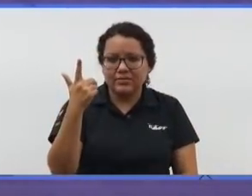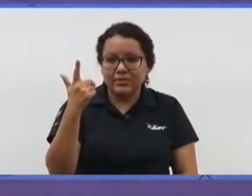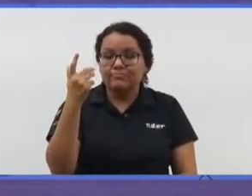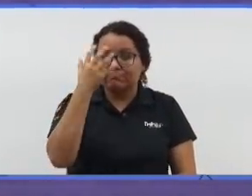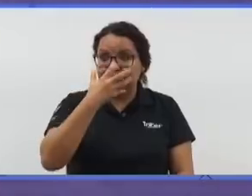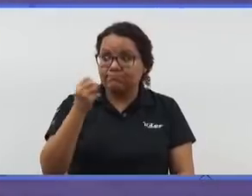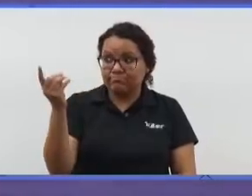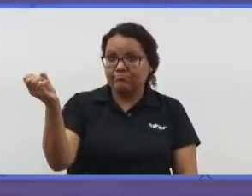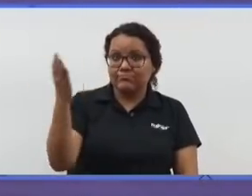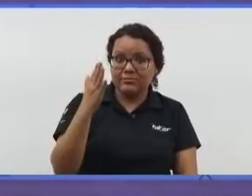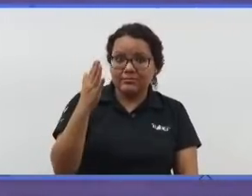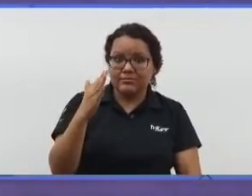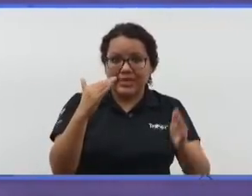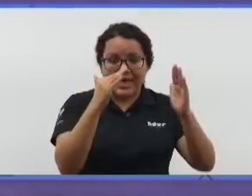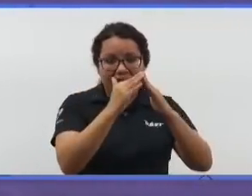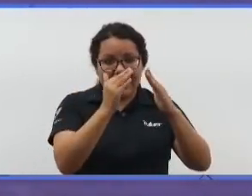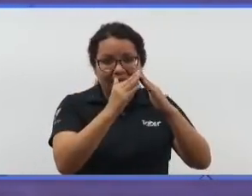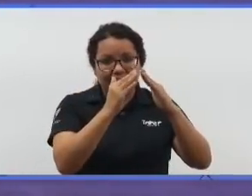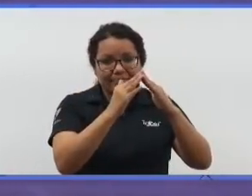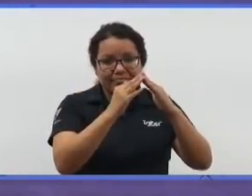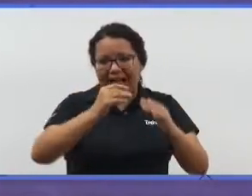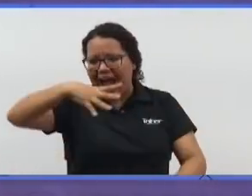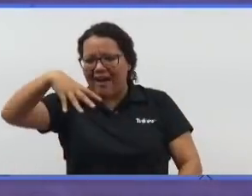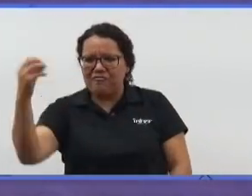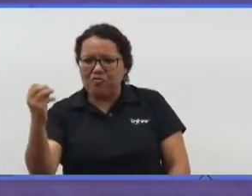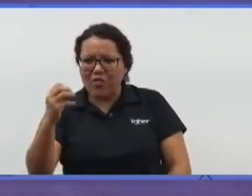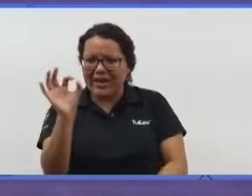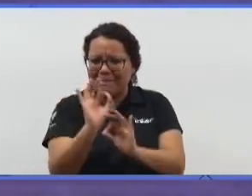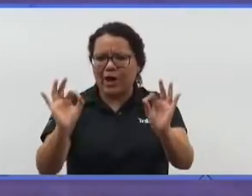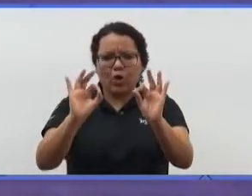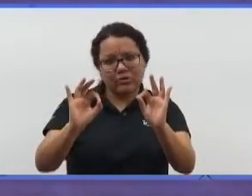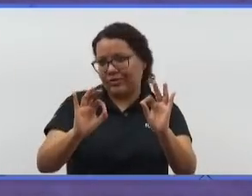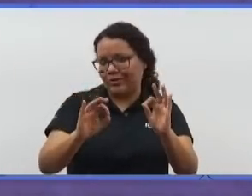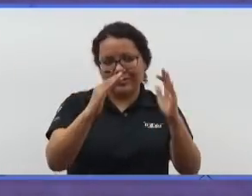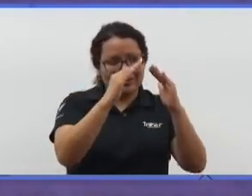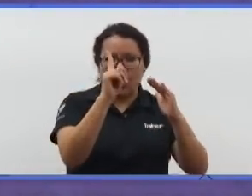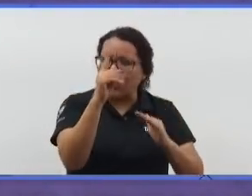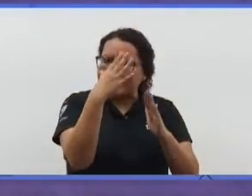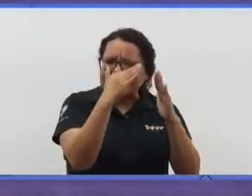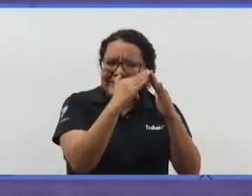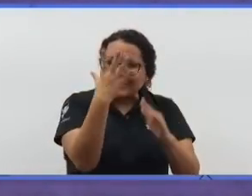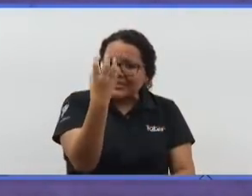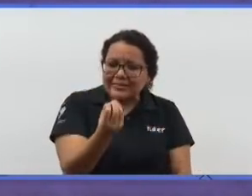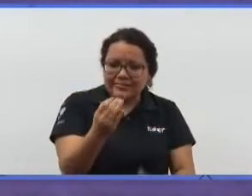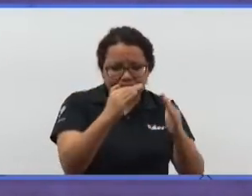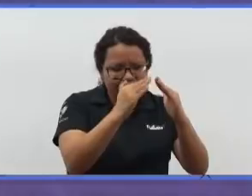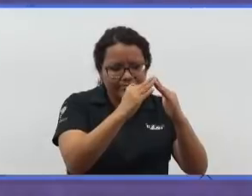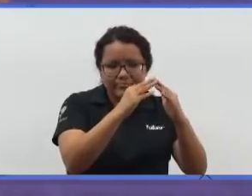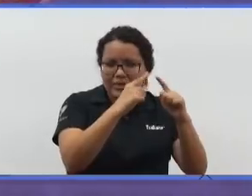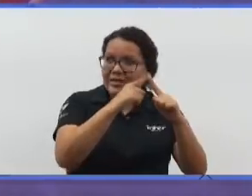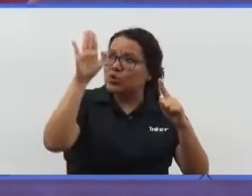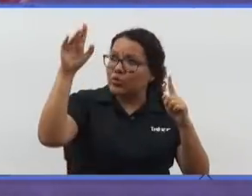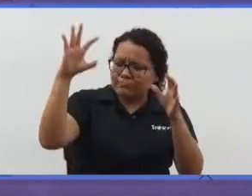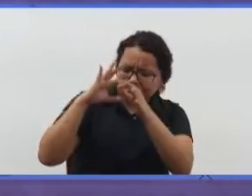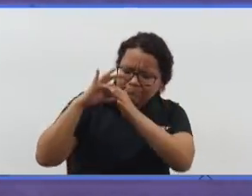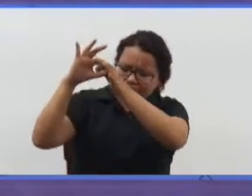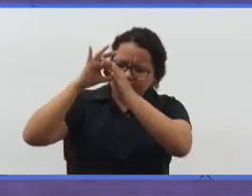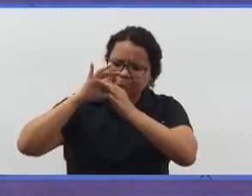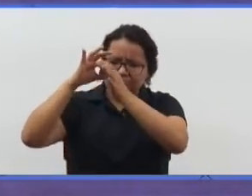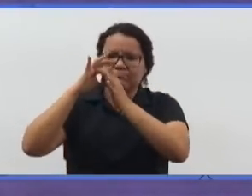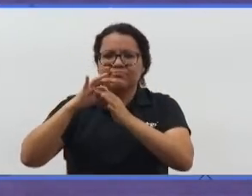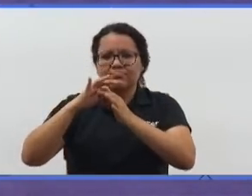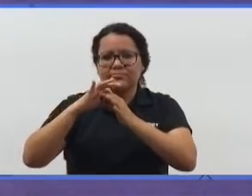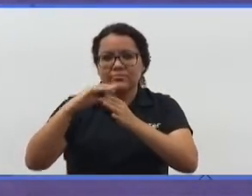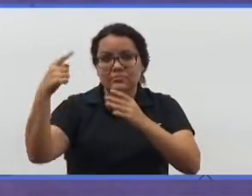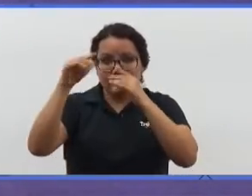fuerte mejor es un día en tus antros que anhelaba la presencia de dios él escribía irnos porque anhelaba la presencia de dios él